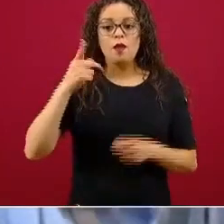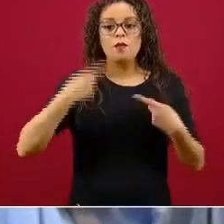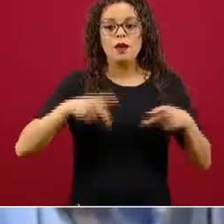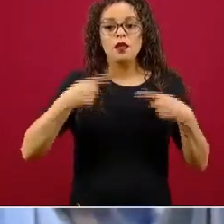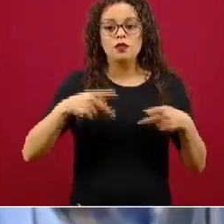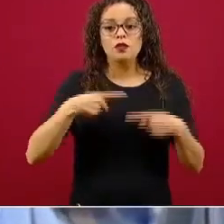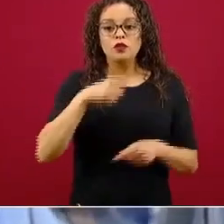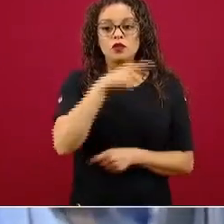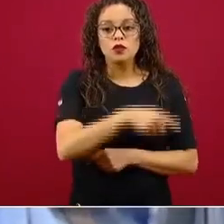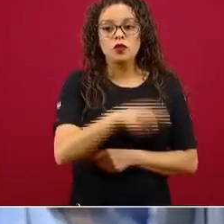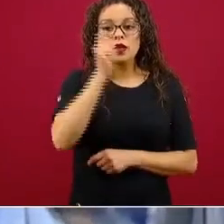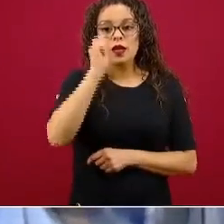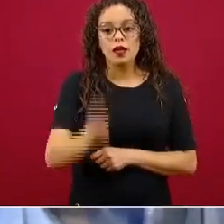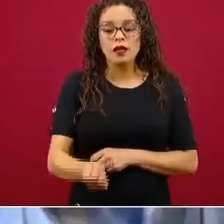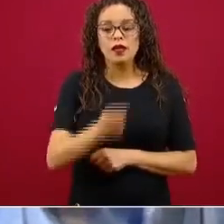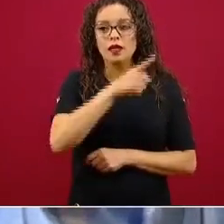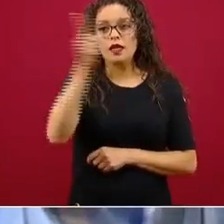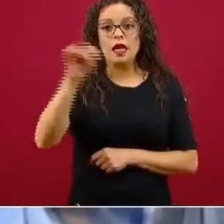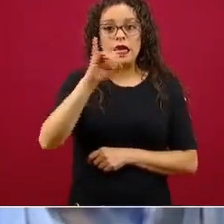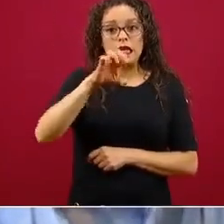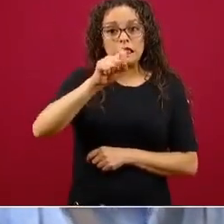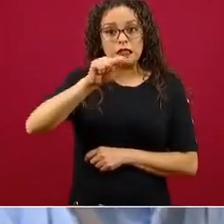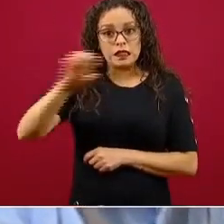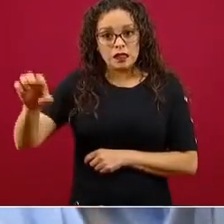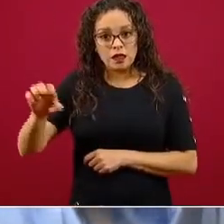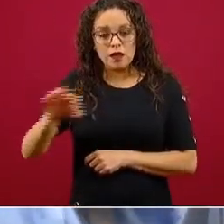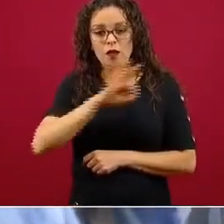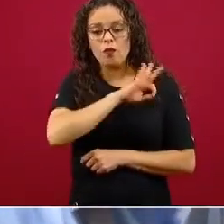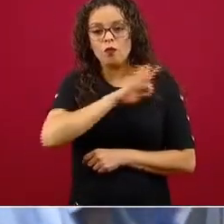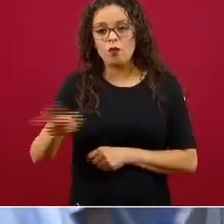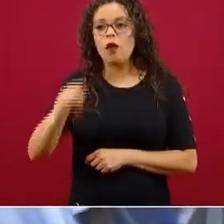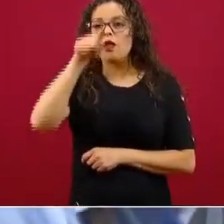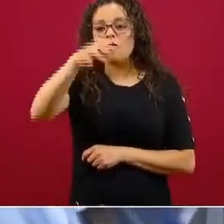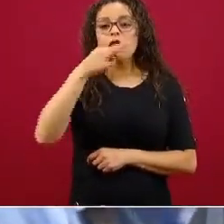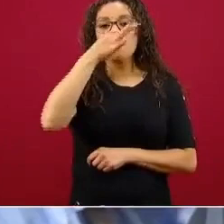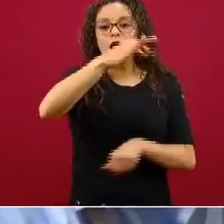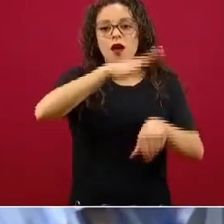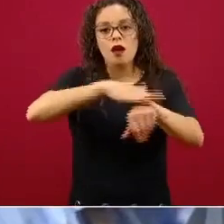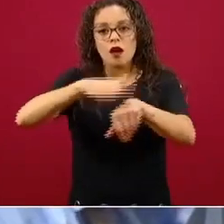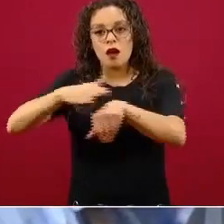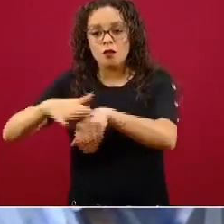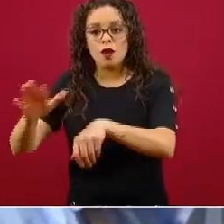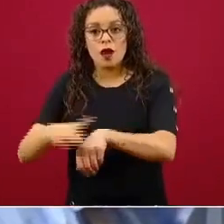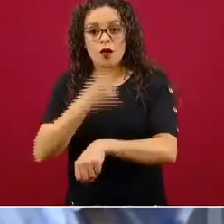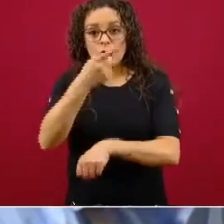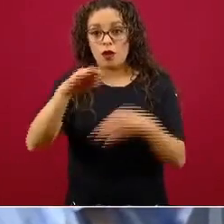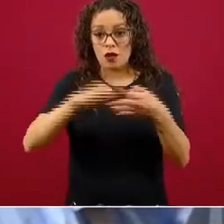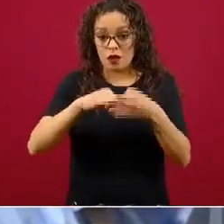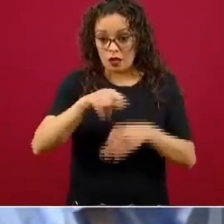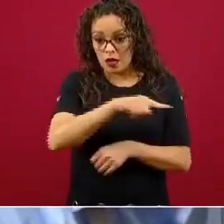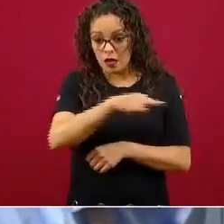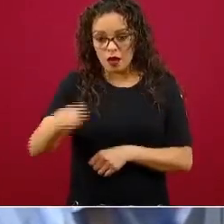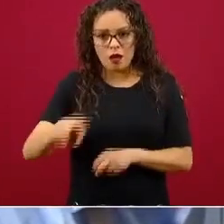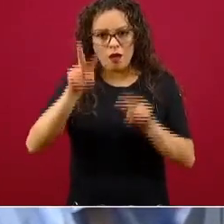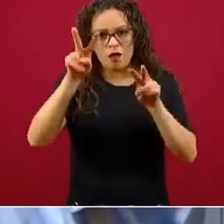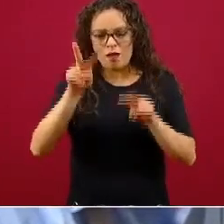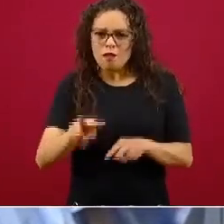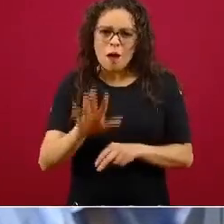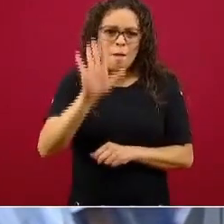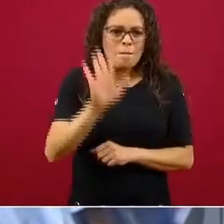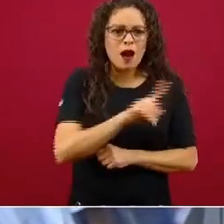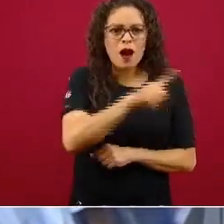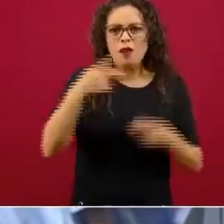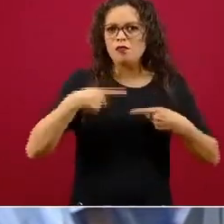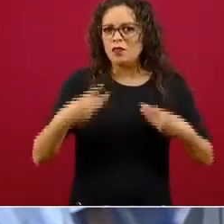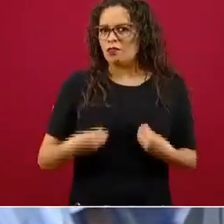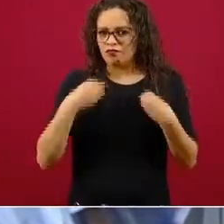porque hay mucha movilidad, muchos centros comerciales abiertos, mucha gente comprando, haciendo la vida normal, y ella ha